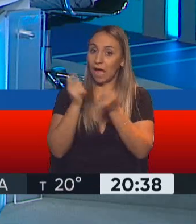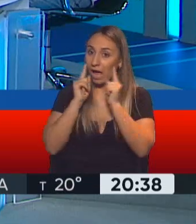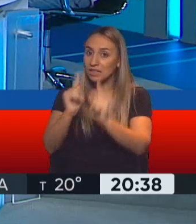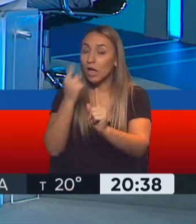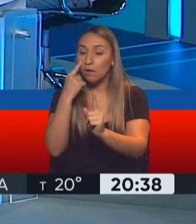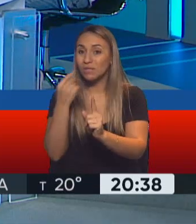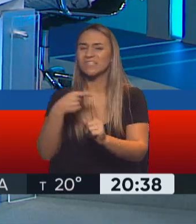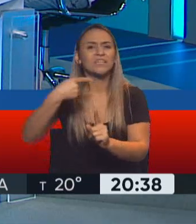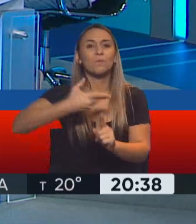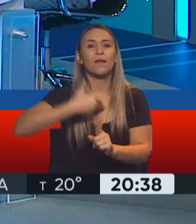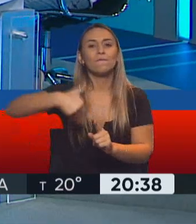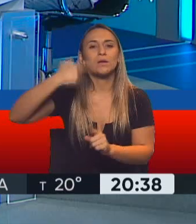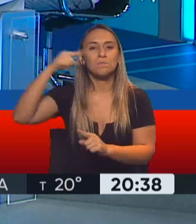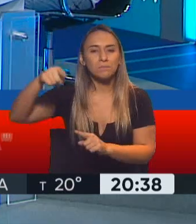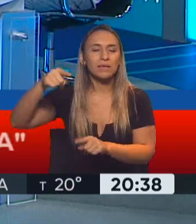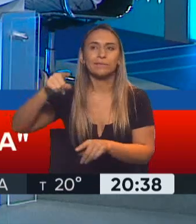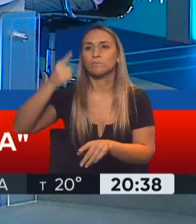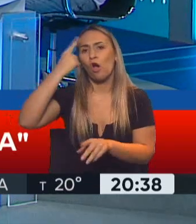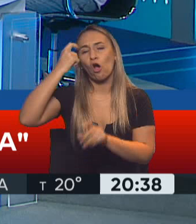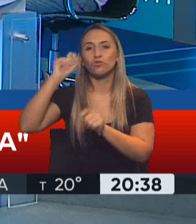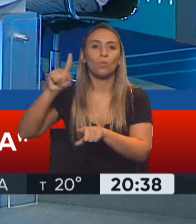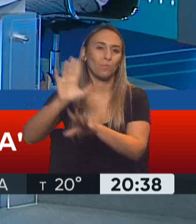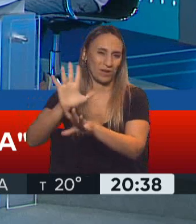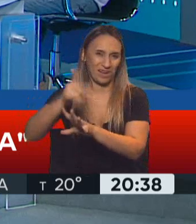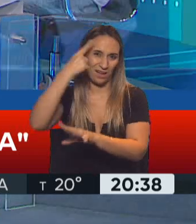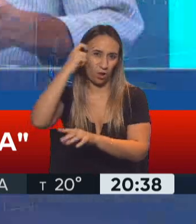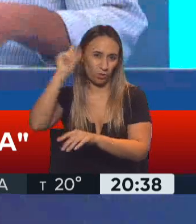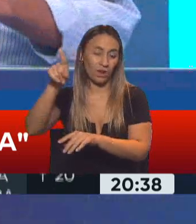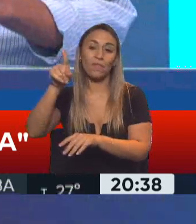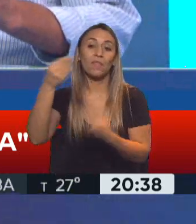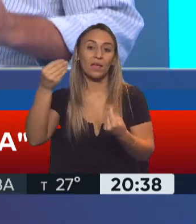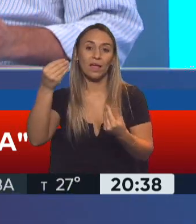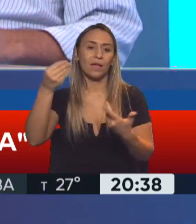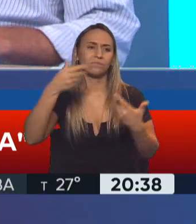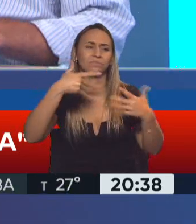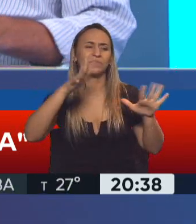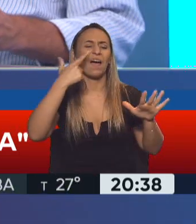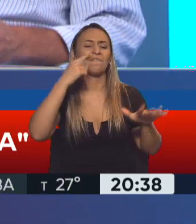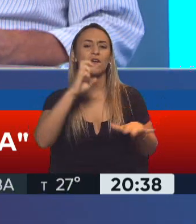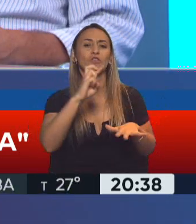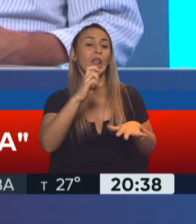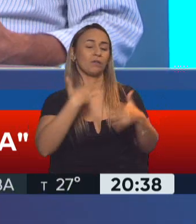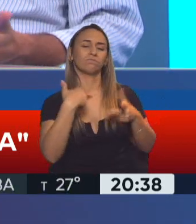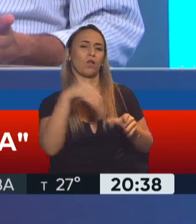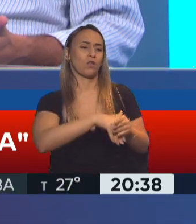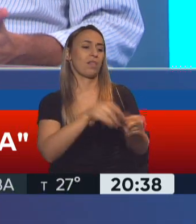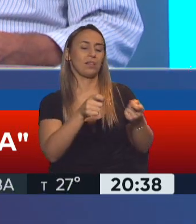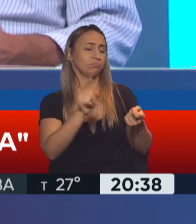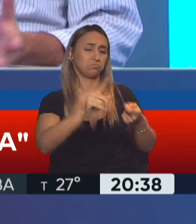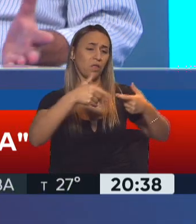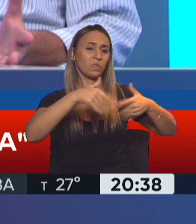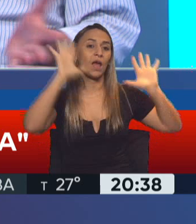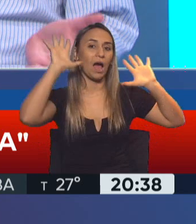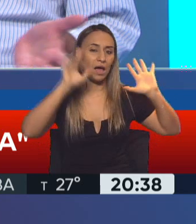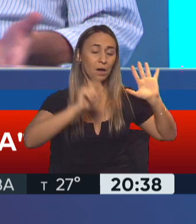siempre ha tenido tradicionalmente la postura de dejar flotar el tipo de cambio no de no intervenir y eso ya se